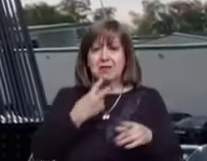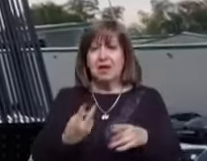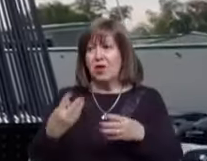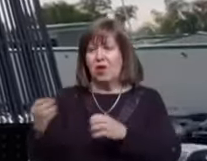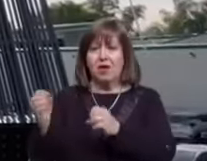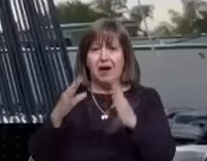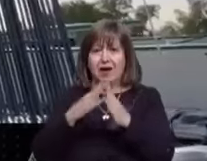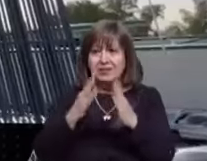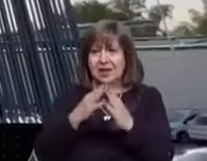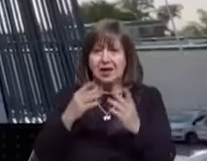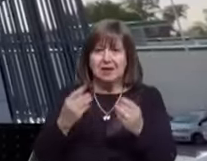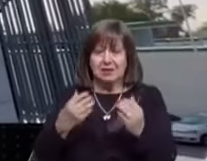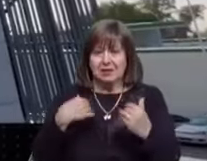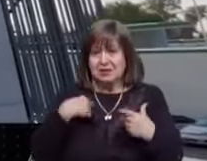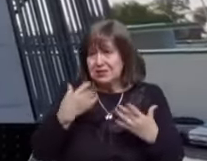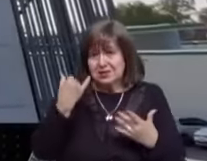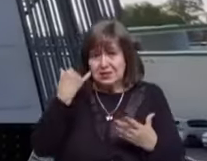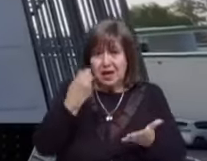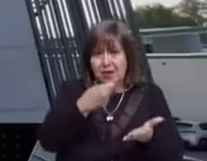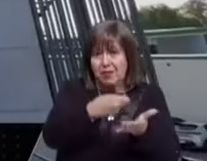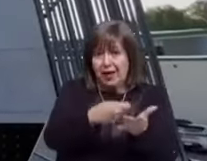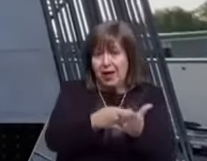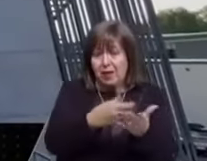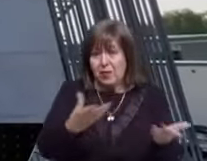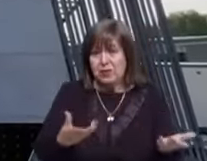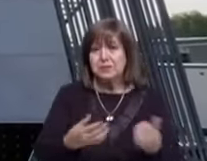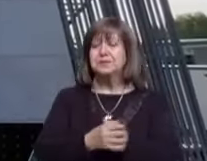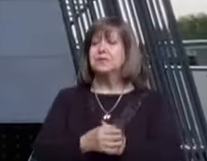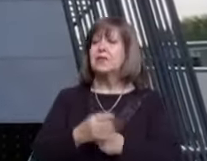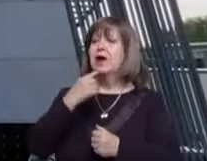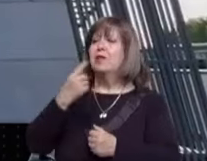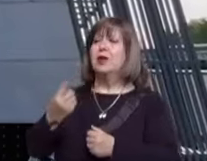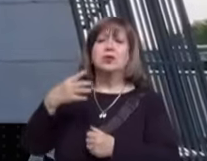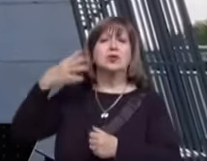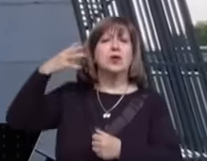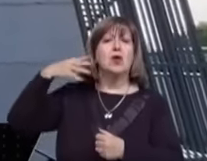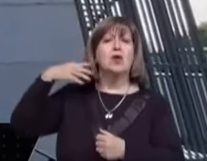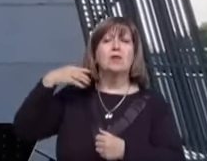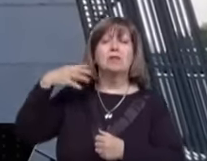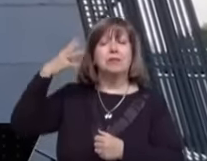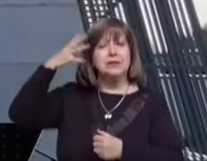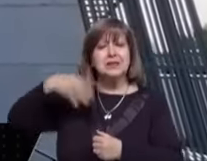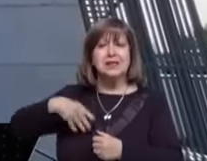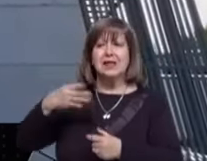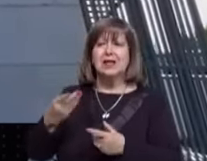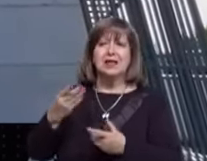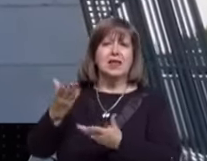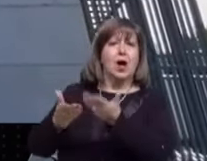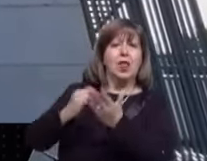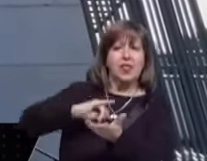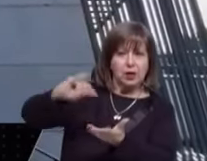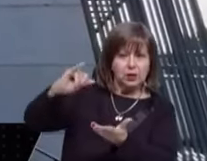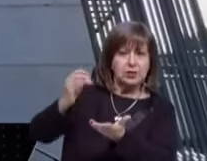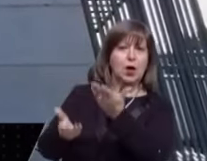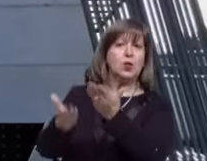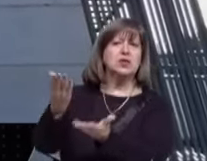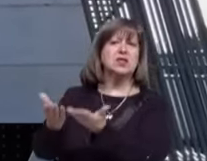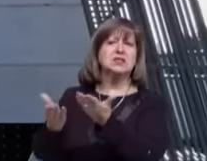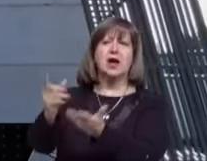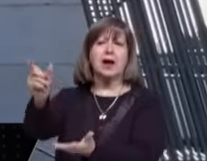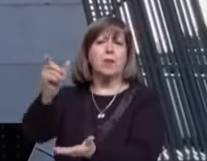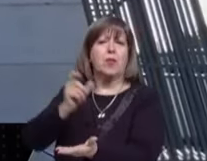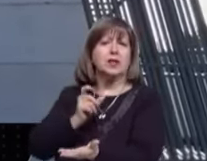necesitamos una vivienda qué esperan de la justicia no de la justicia que por ahí nos acompañe Lamentablemente